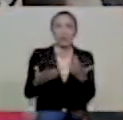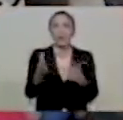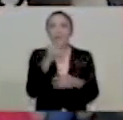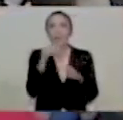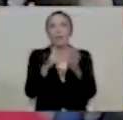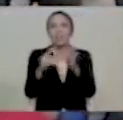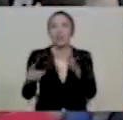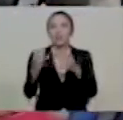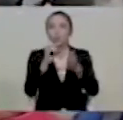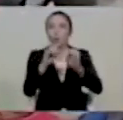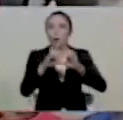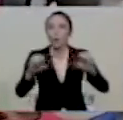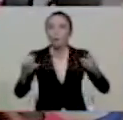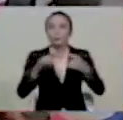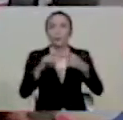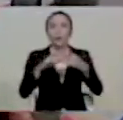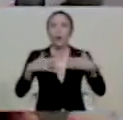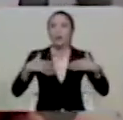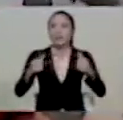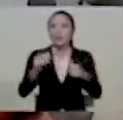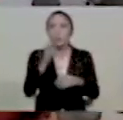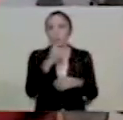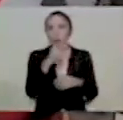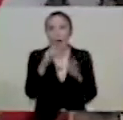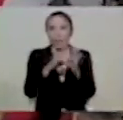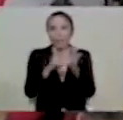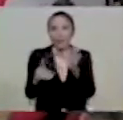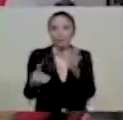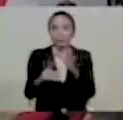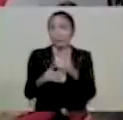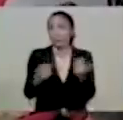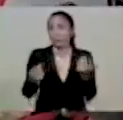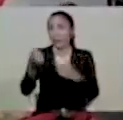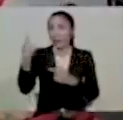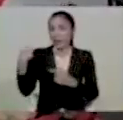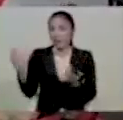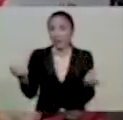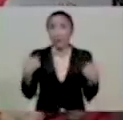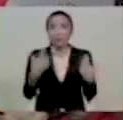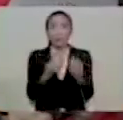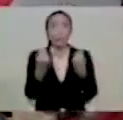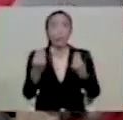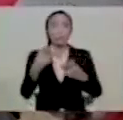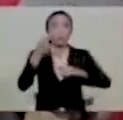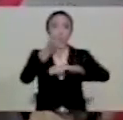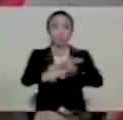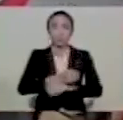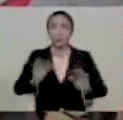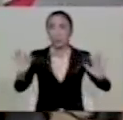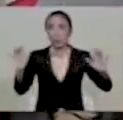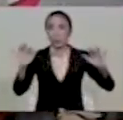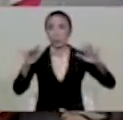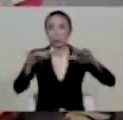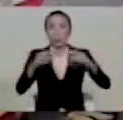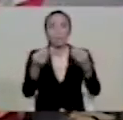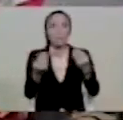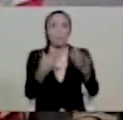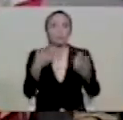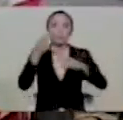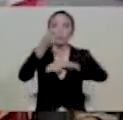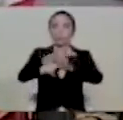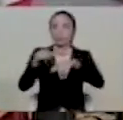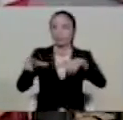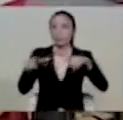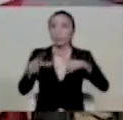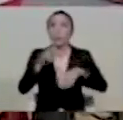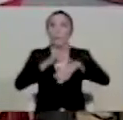derecho a la salud de su pueblo. Y cuando ayer veíamos el ejército de las batas blancas recibiendo su título como médicos de